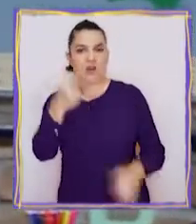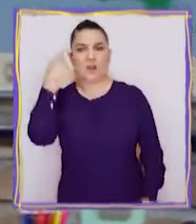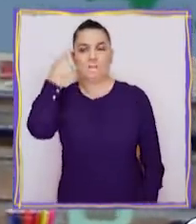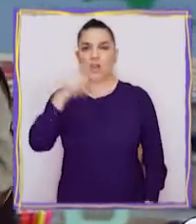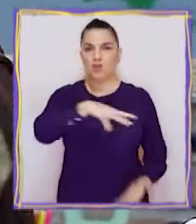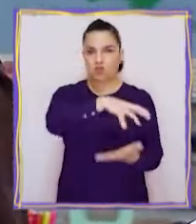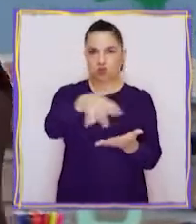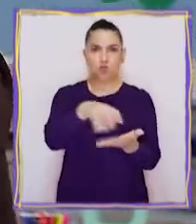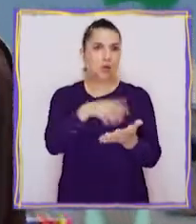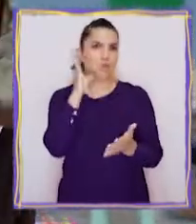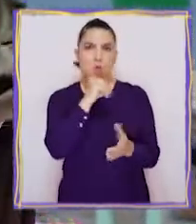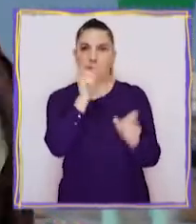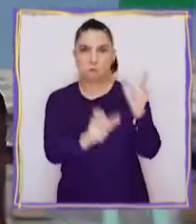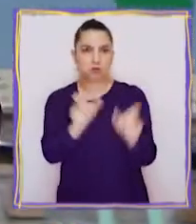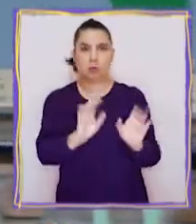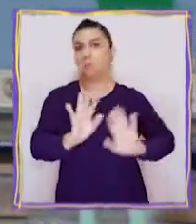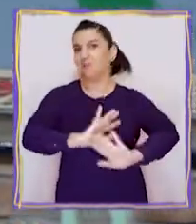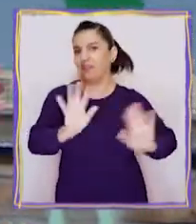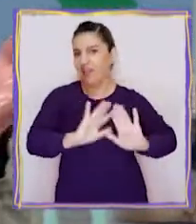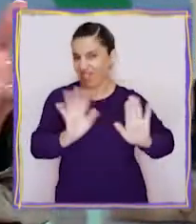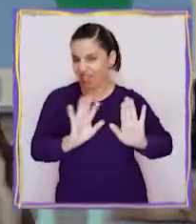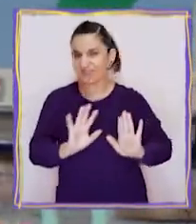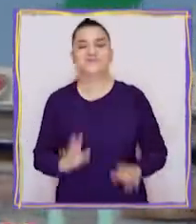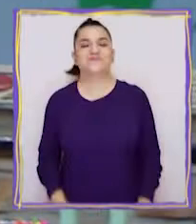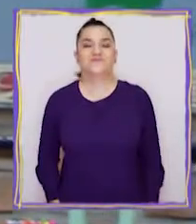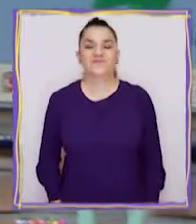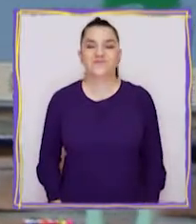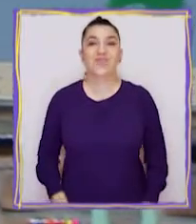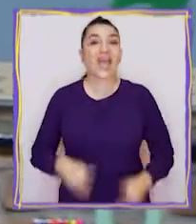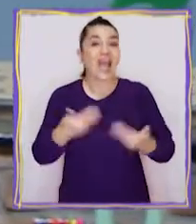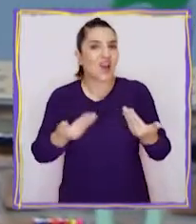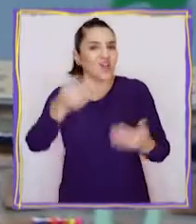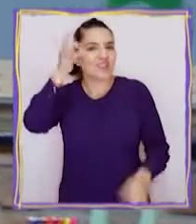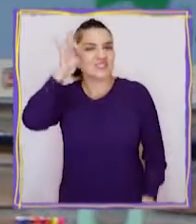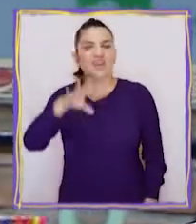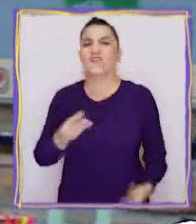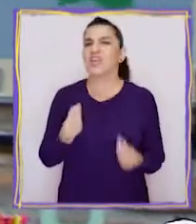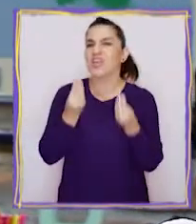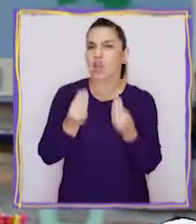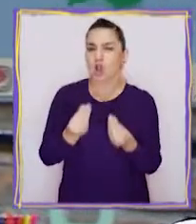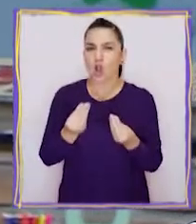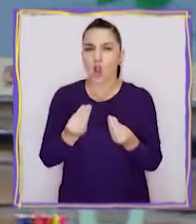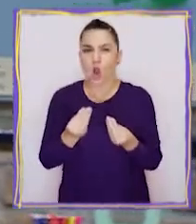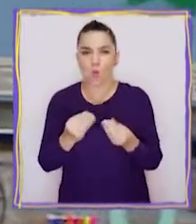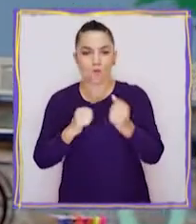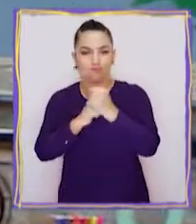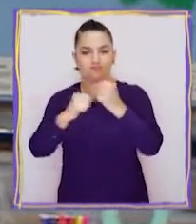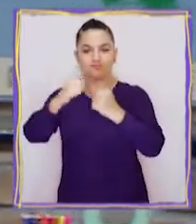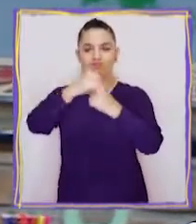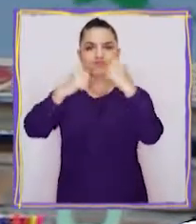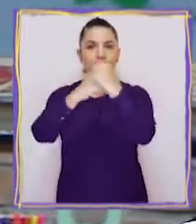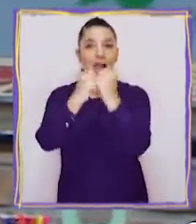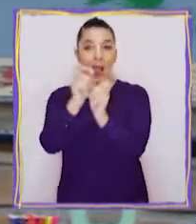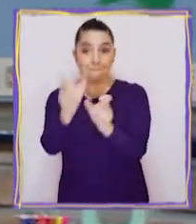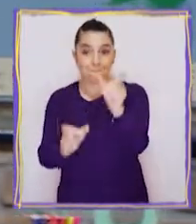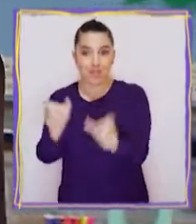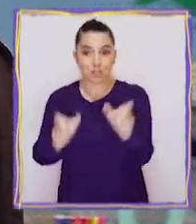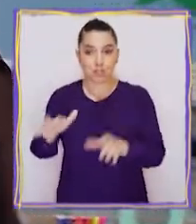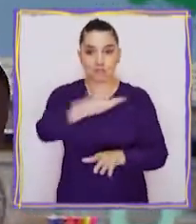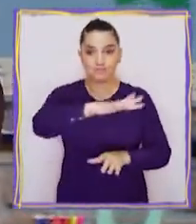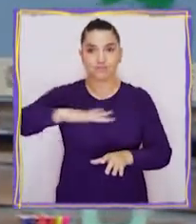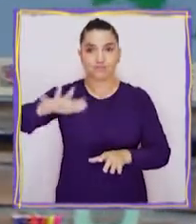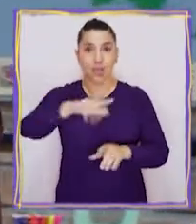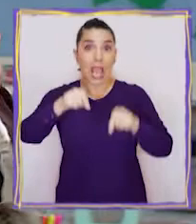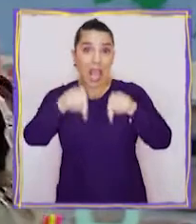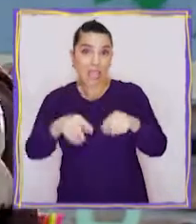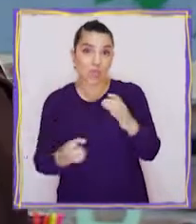pero una ciudad no es nada sin las personas que habitan en ella. Tenemos que saber ahora cómo se estructuraban las nuevas sociedades